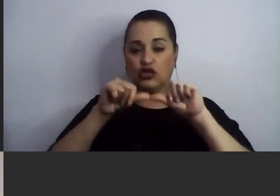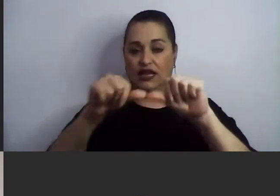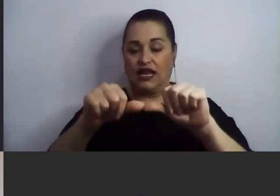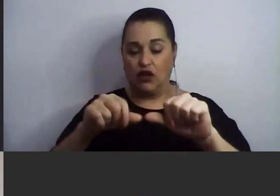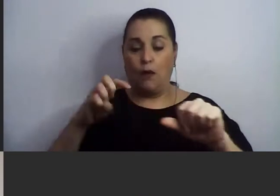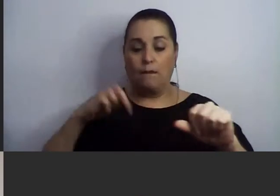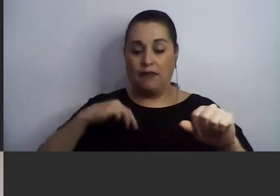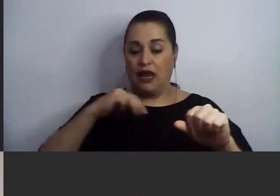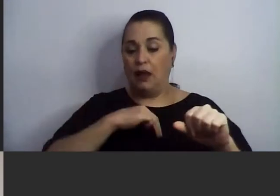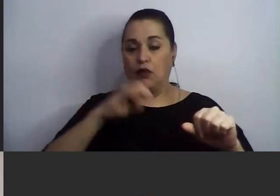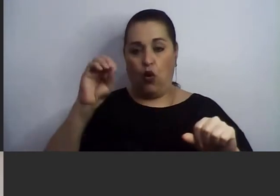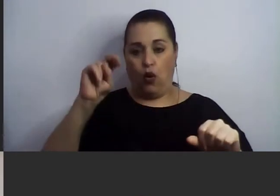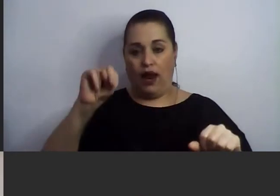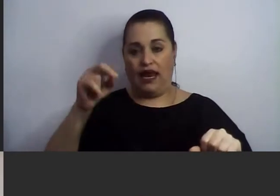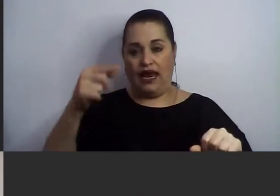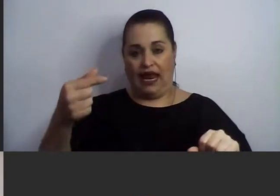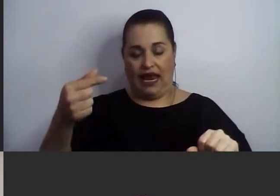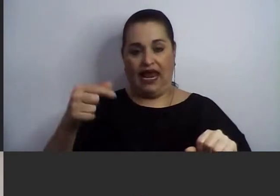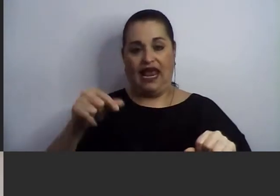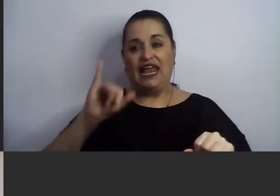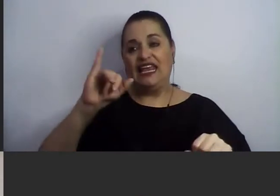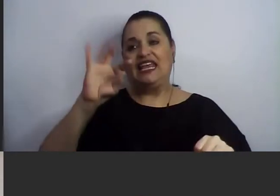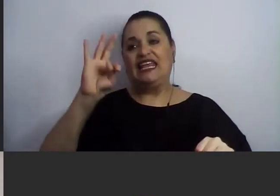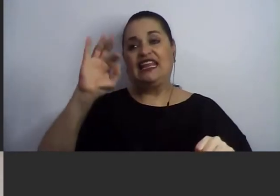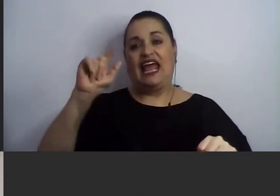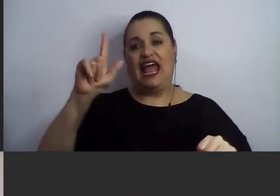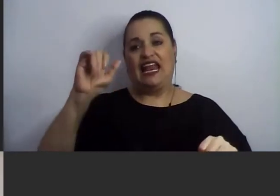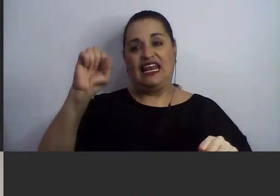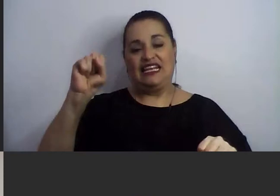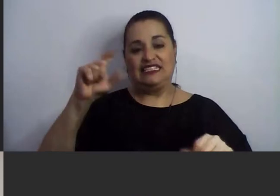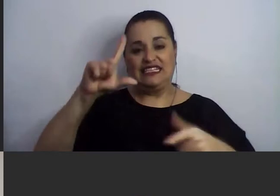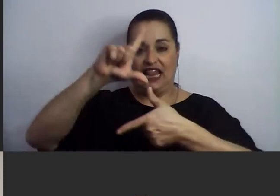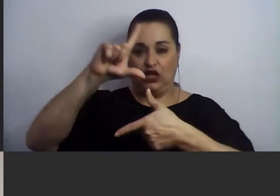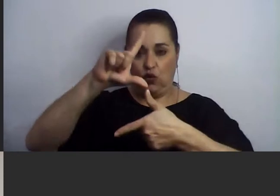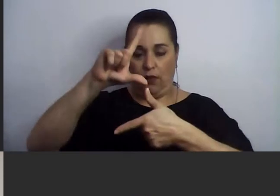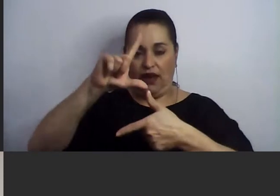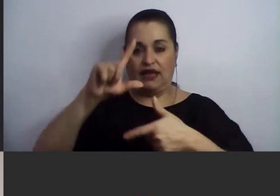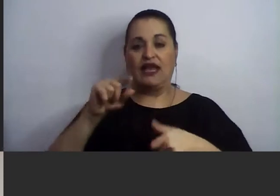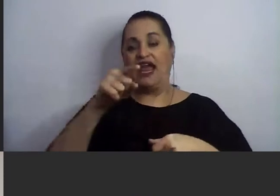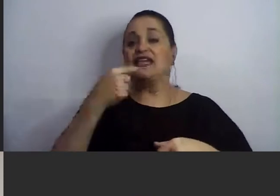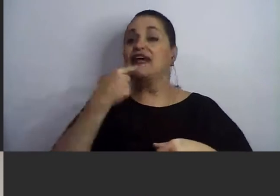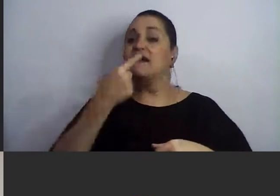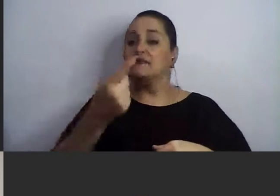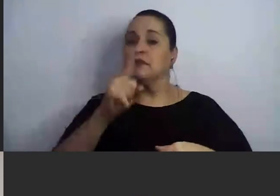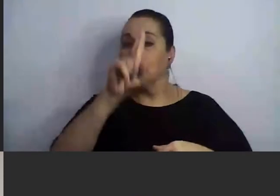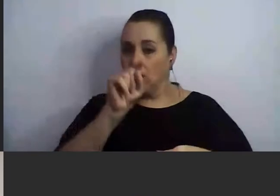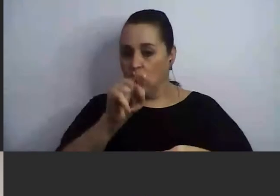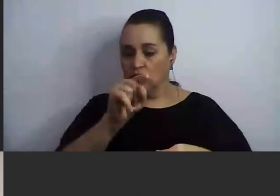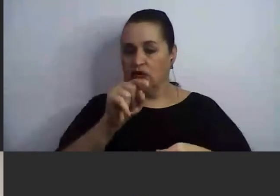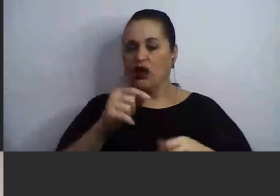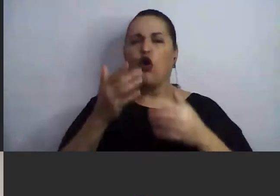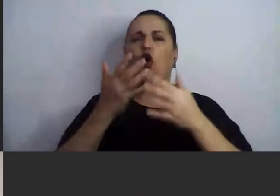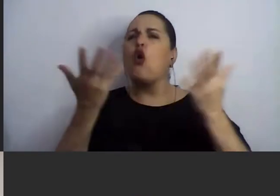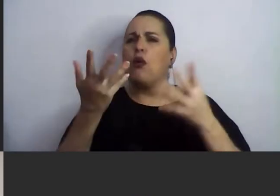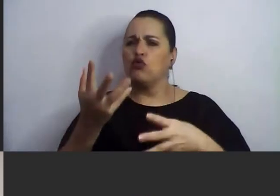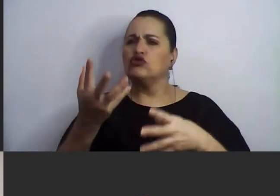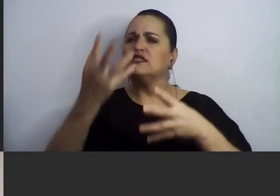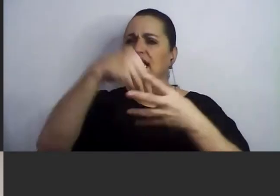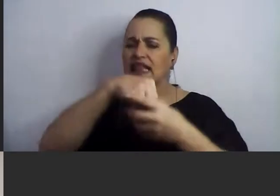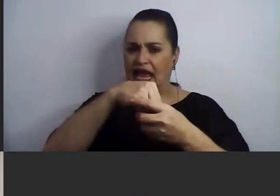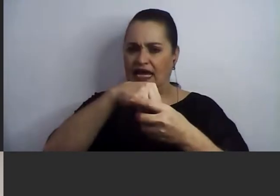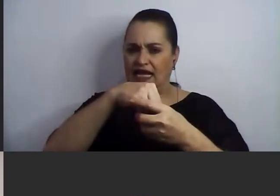ONG Vitalis Latinoamérica ella lanza la siguiente consulta ¿cómo se integran las